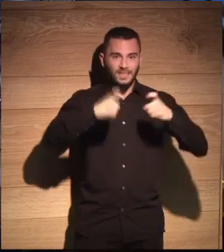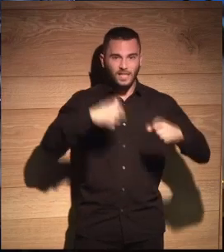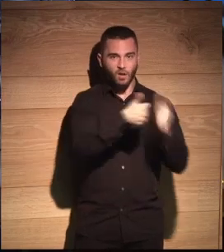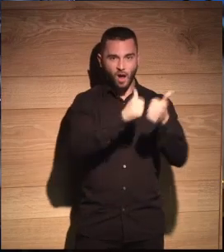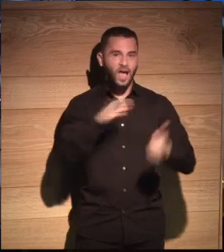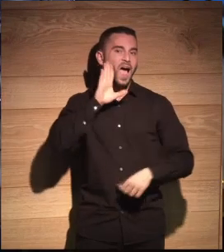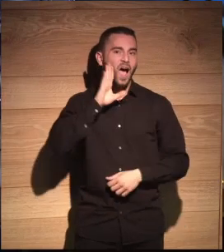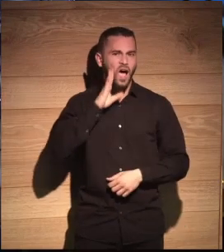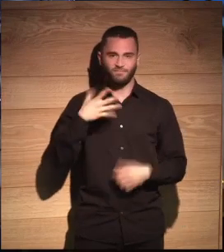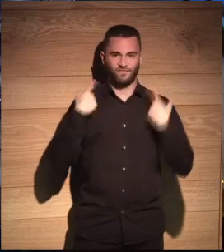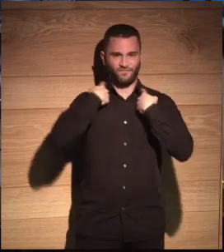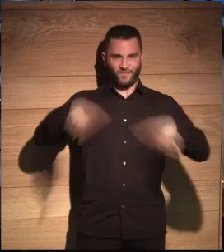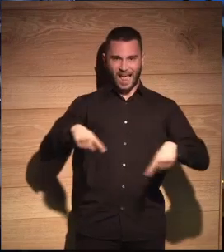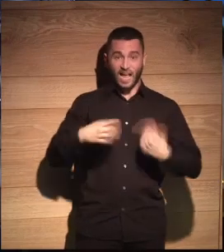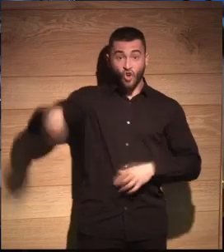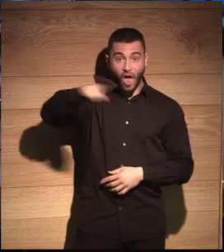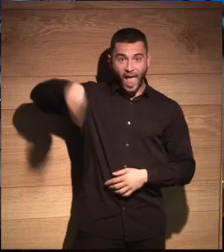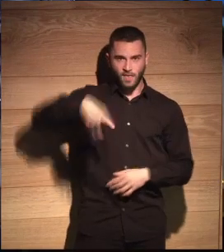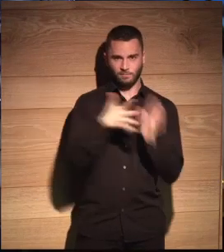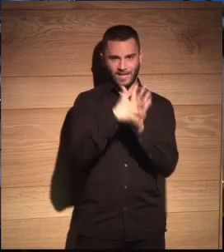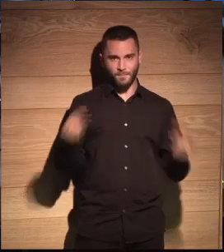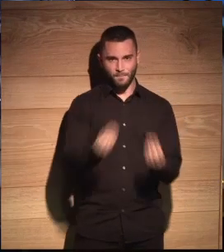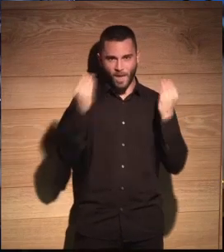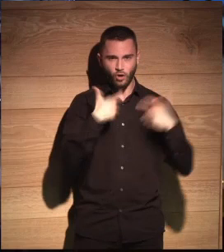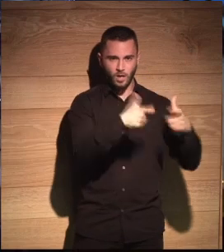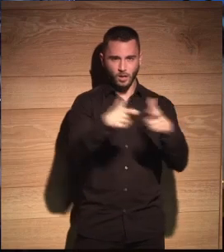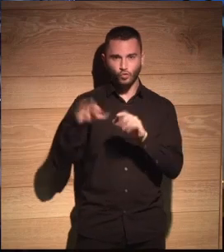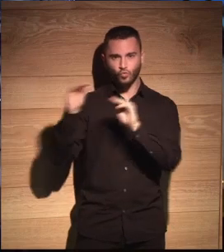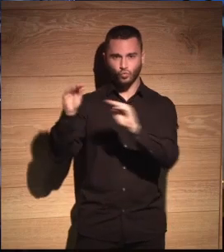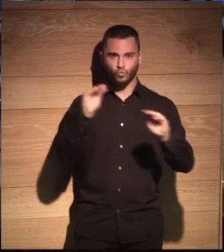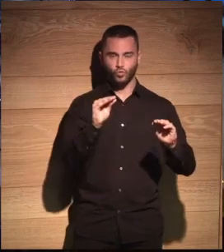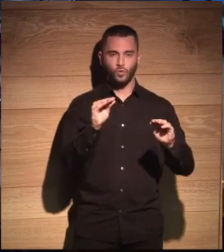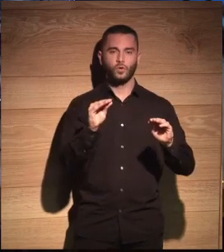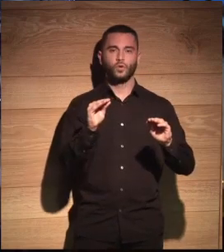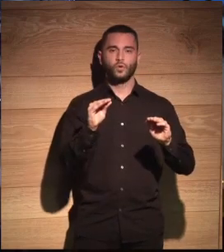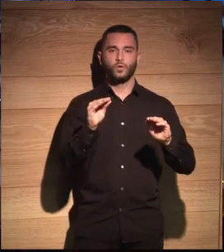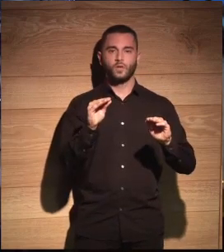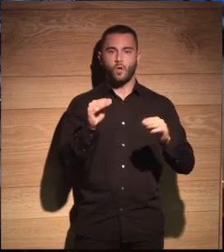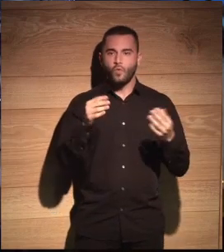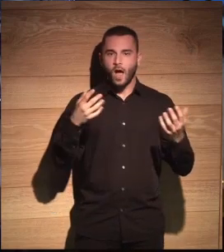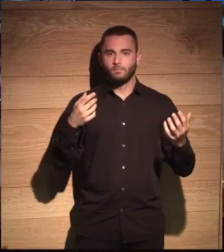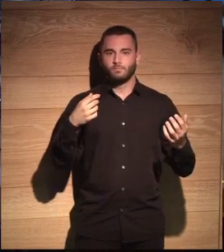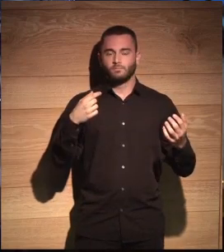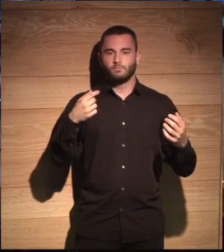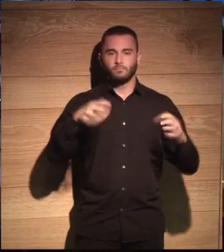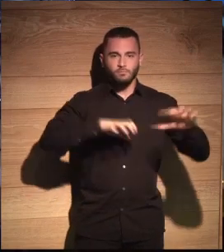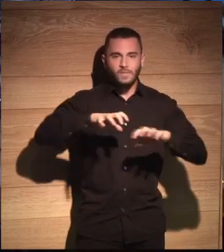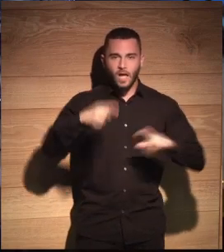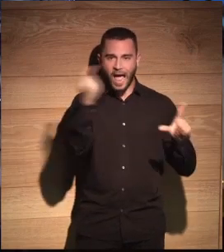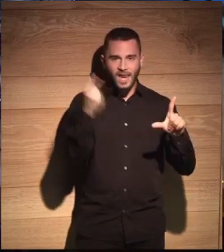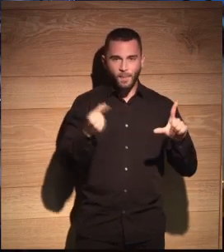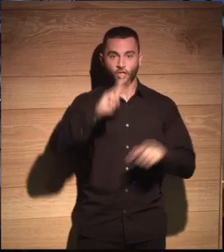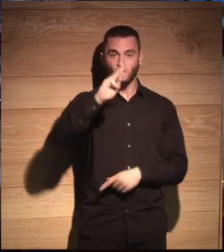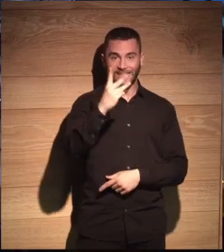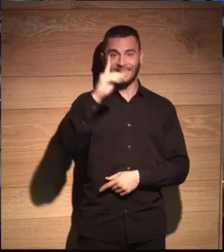creo que, y ellos lo explicarán mejor, sus elecciones de hacer una animación en 3D, pero respetando lo que es